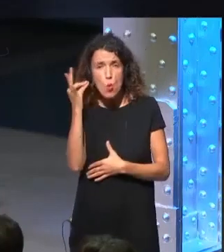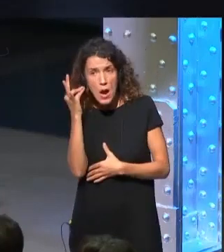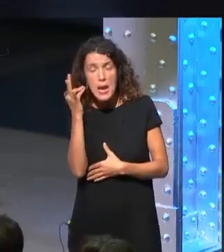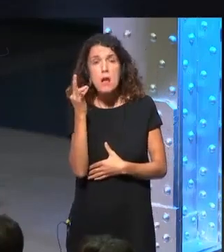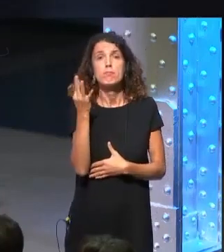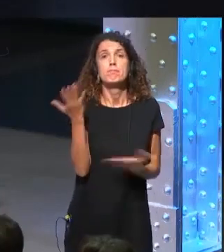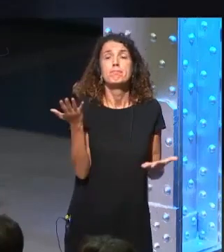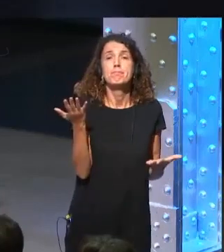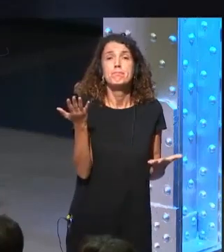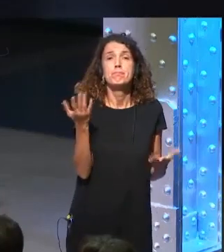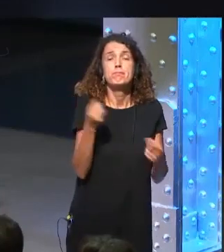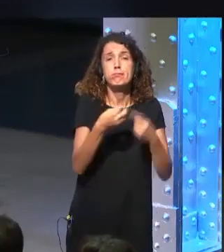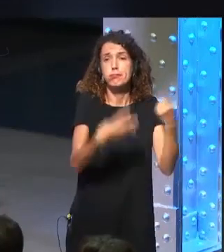es...